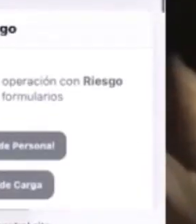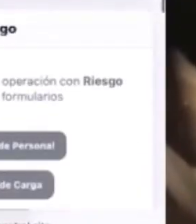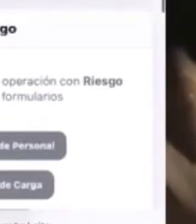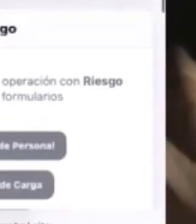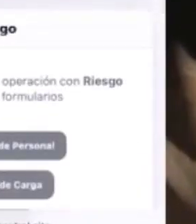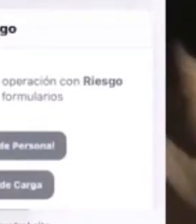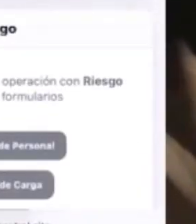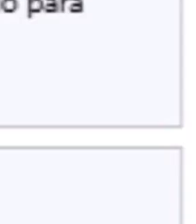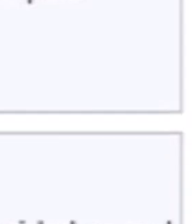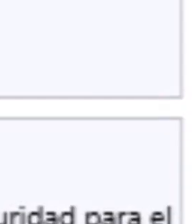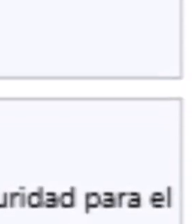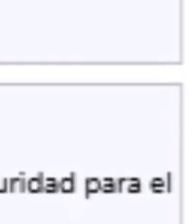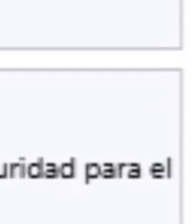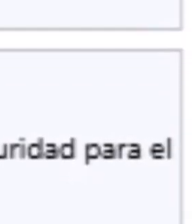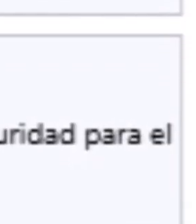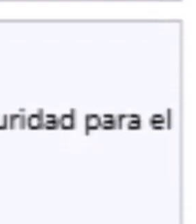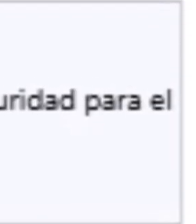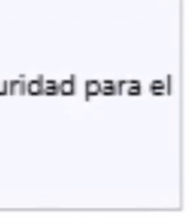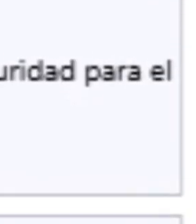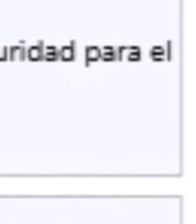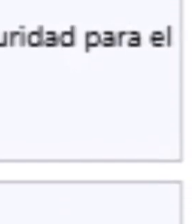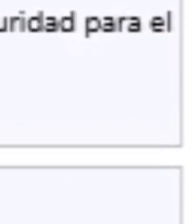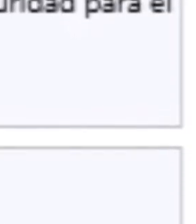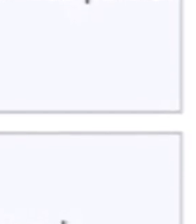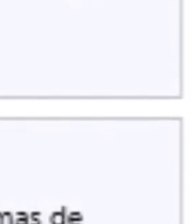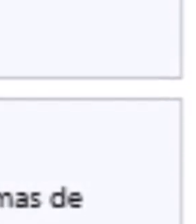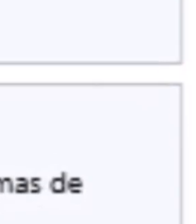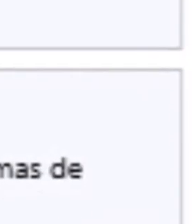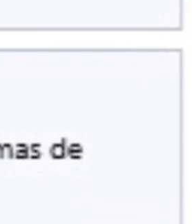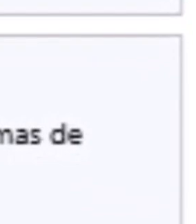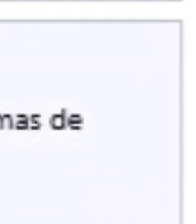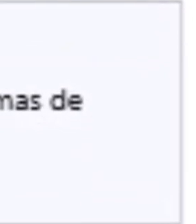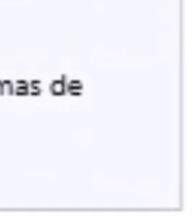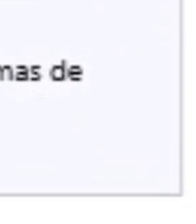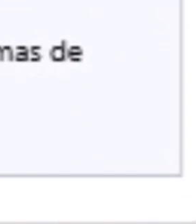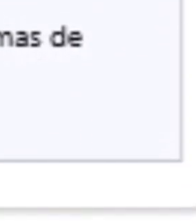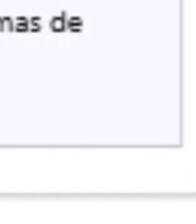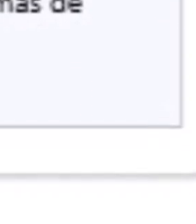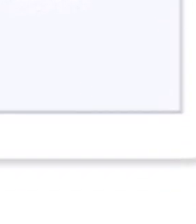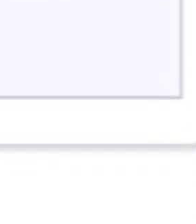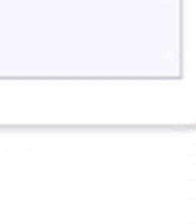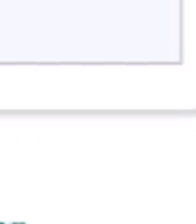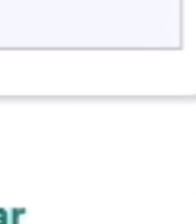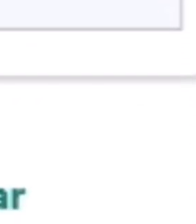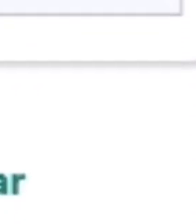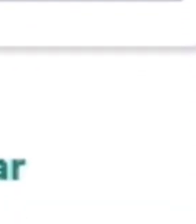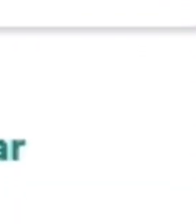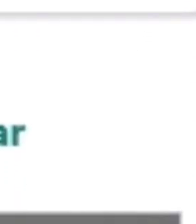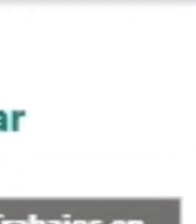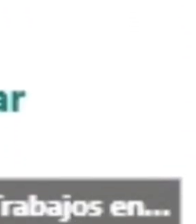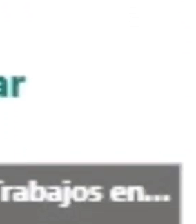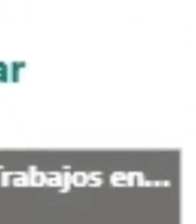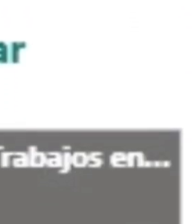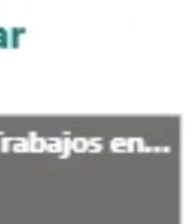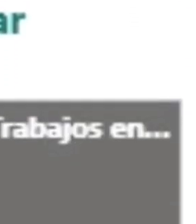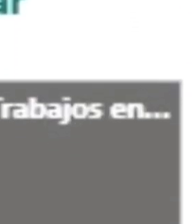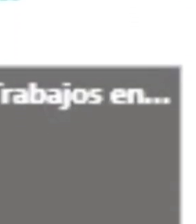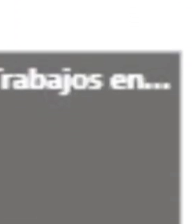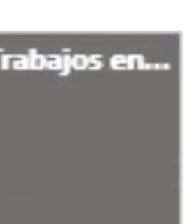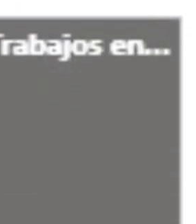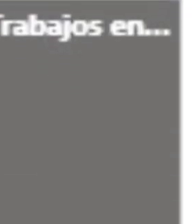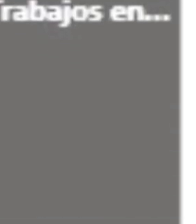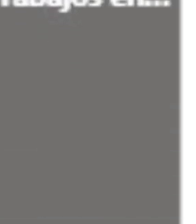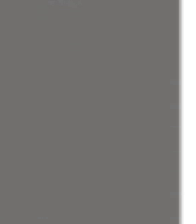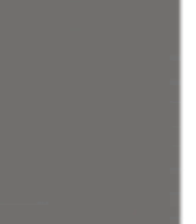críticas. Un algoritmo de inteligencia artificial anticipa la probabilidad de incidentes por trabajador y tarea,